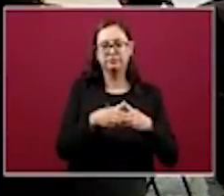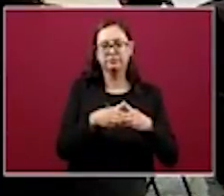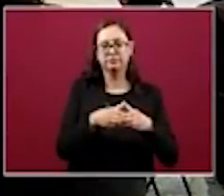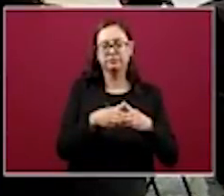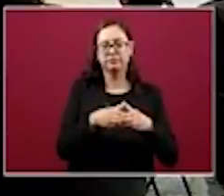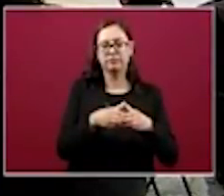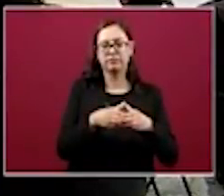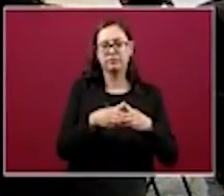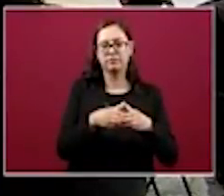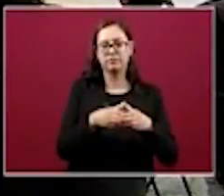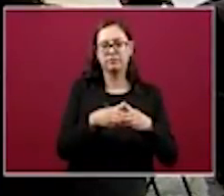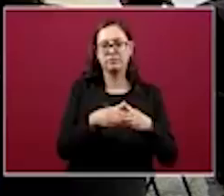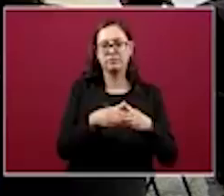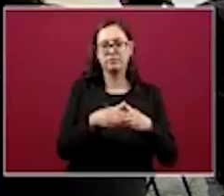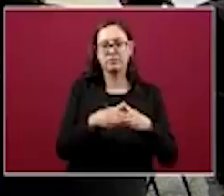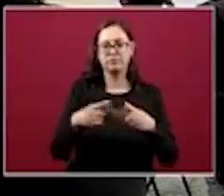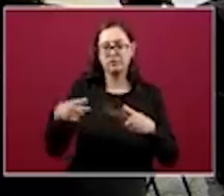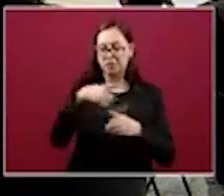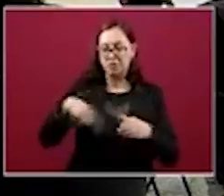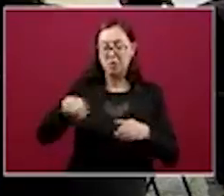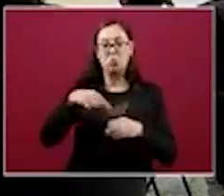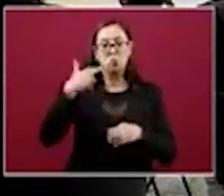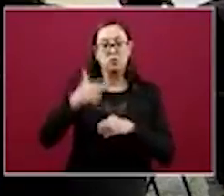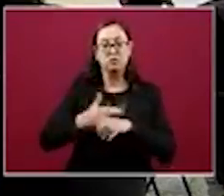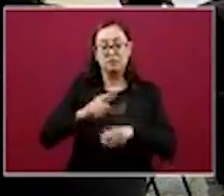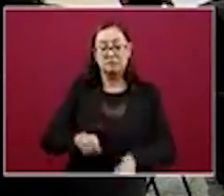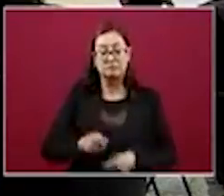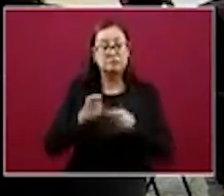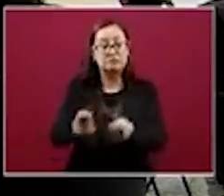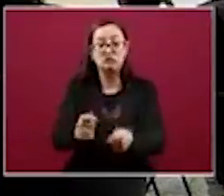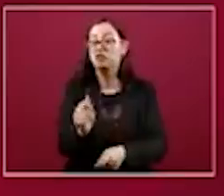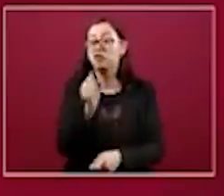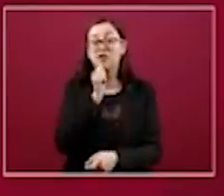y antes de que los nombraran,